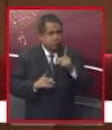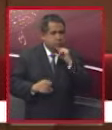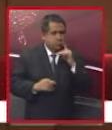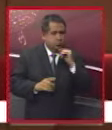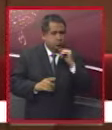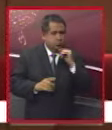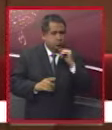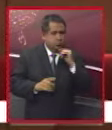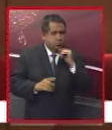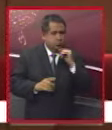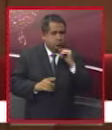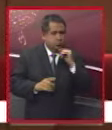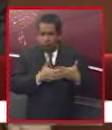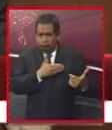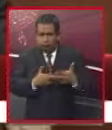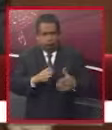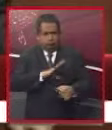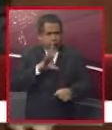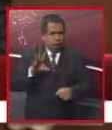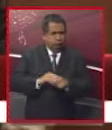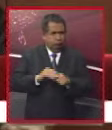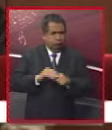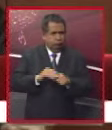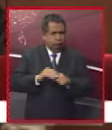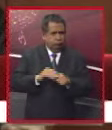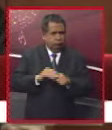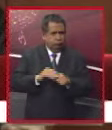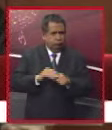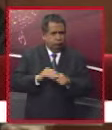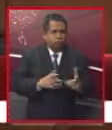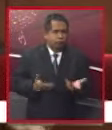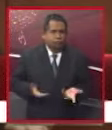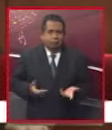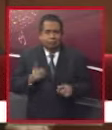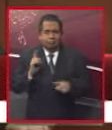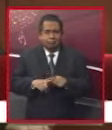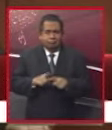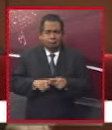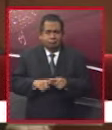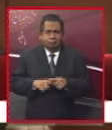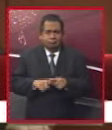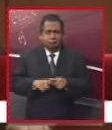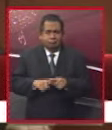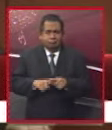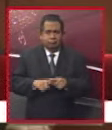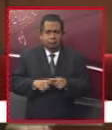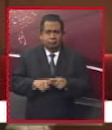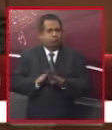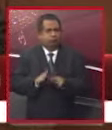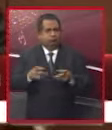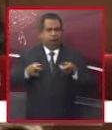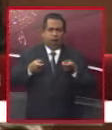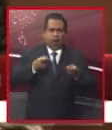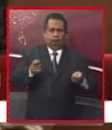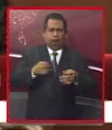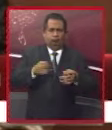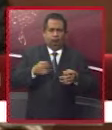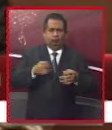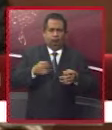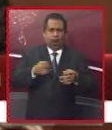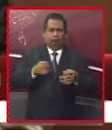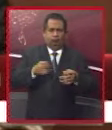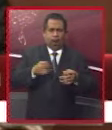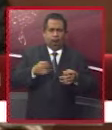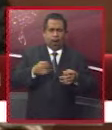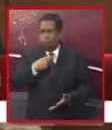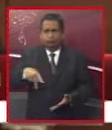a través de una policía moderna que logre tener capacidad de representación ciudadana, entonces pues no vamos a tener un